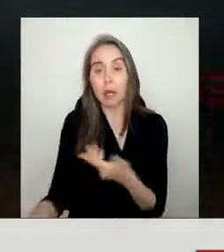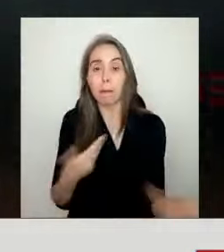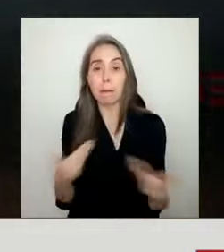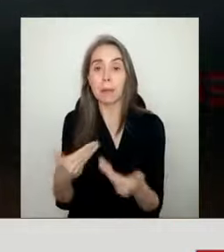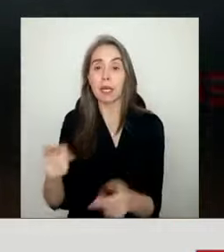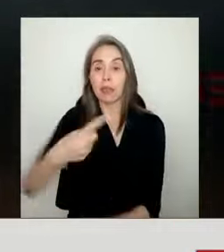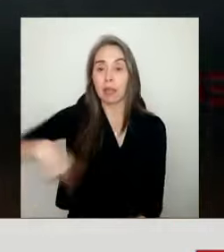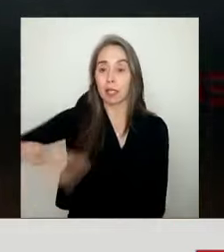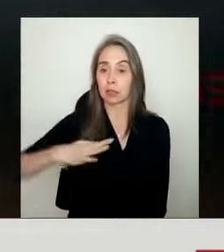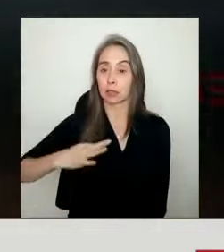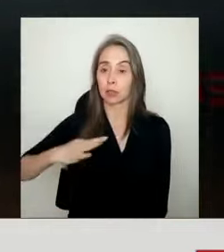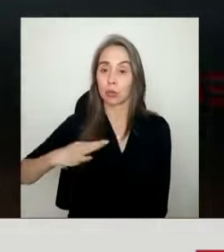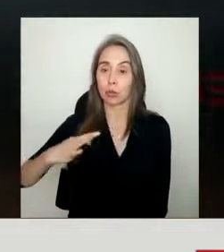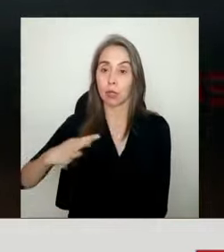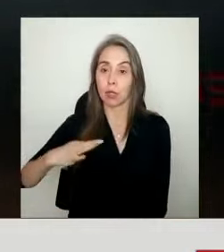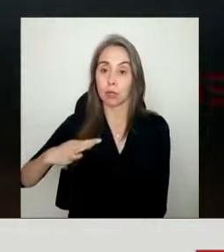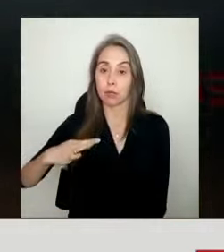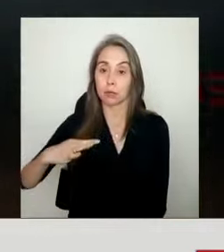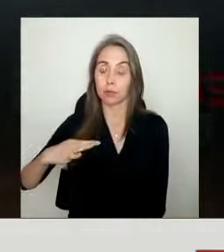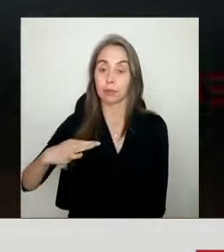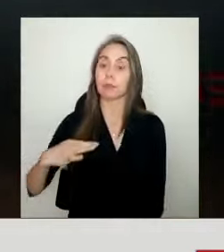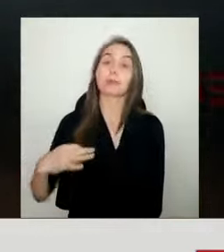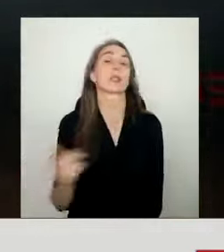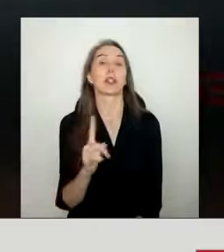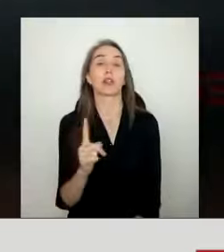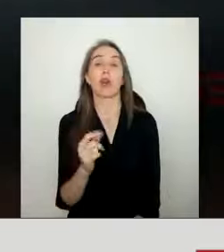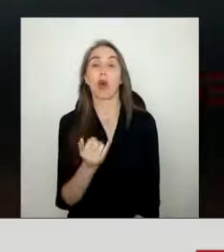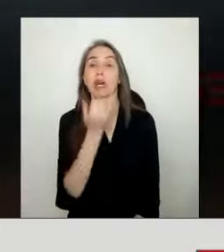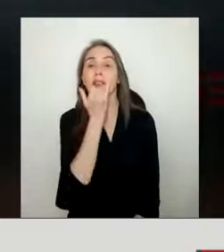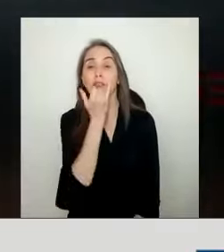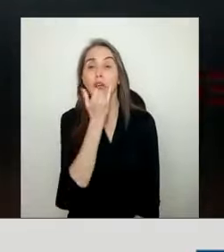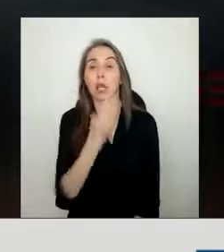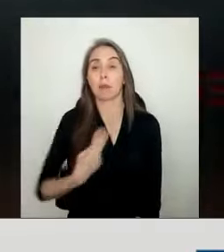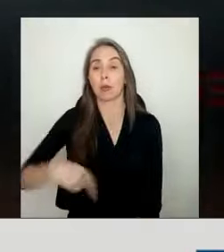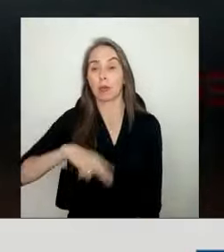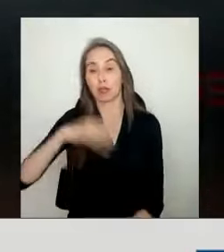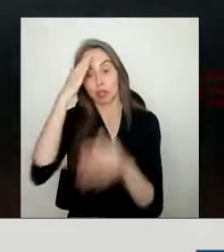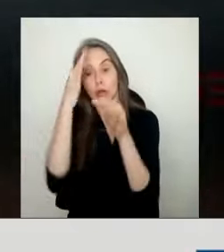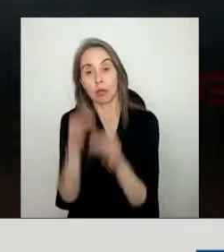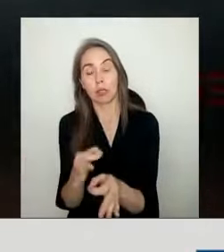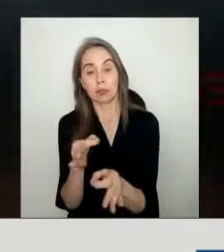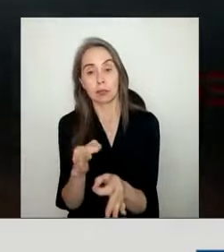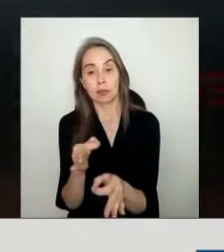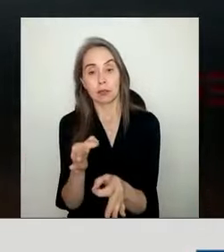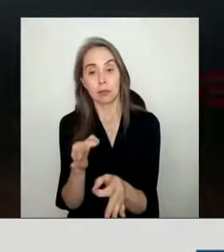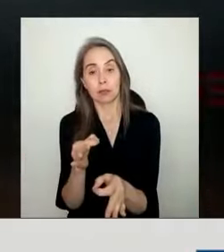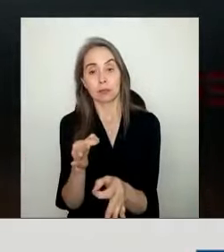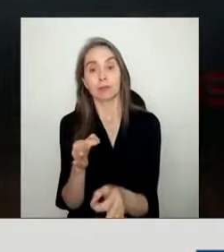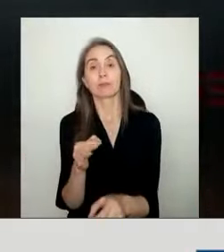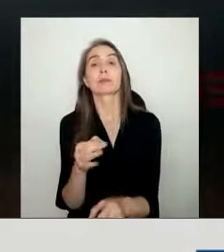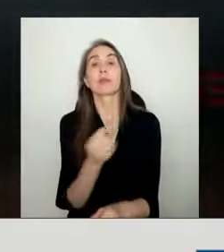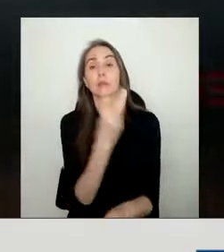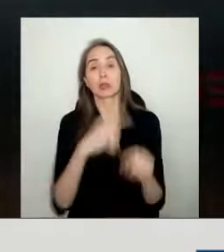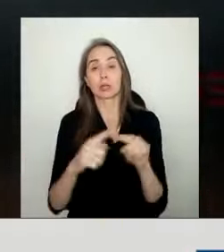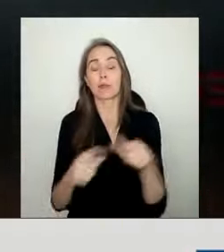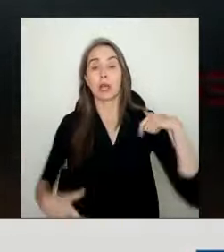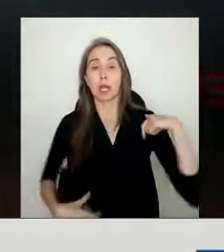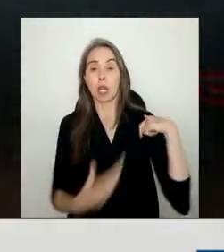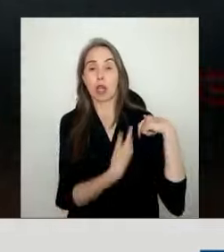la ciudadanía y no equivocarnos en tomar decisiones porque muchas veces cada gobierno quiere colocarle el